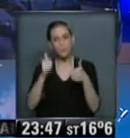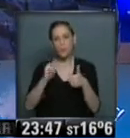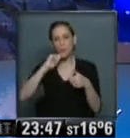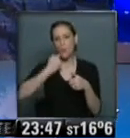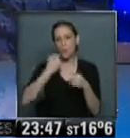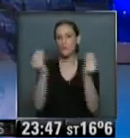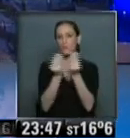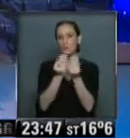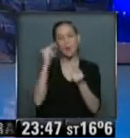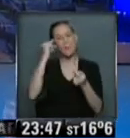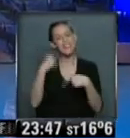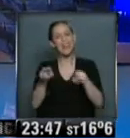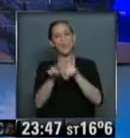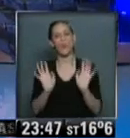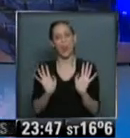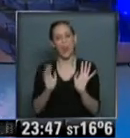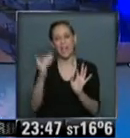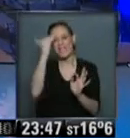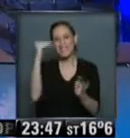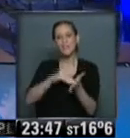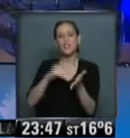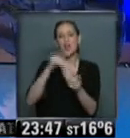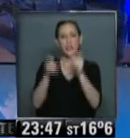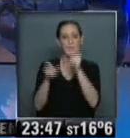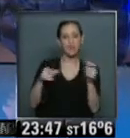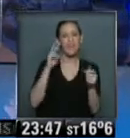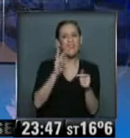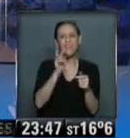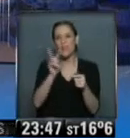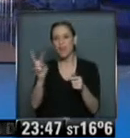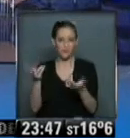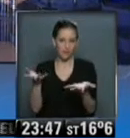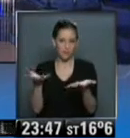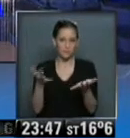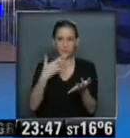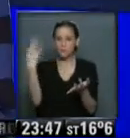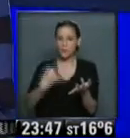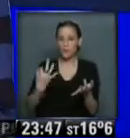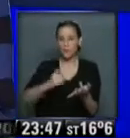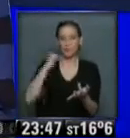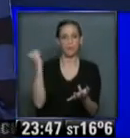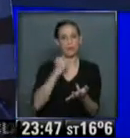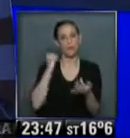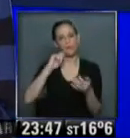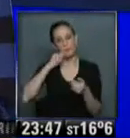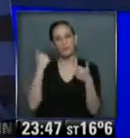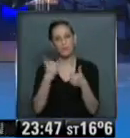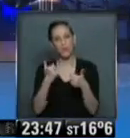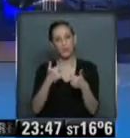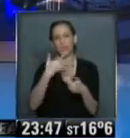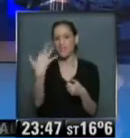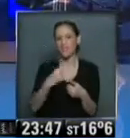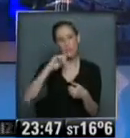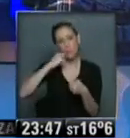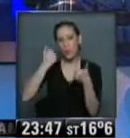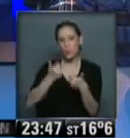opina lo mismo, sí, no es que seamos. Dale, 15 millones de personas lo vieron, así que fue la verdad muy, muy lindo. Realmente bonito y